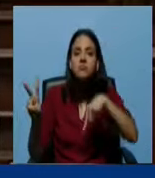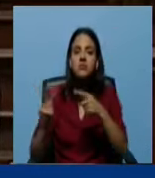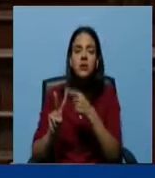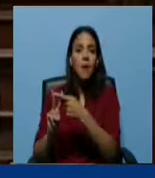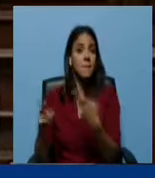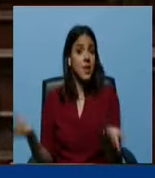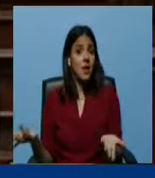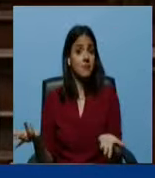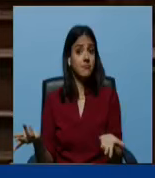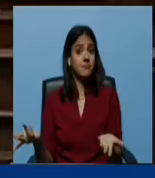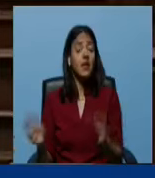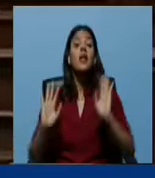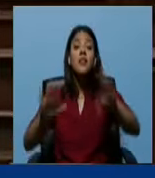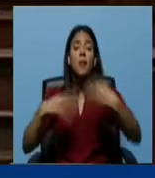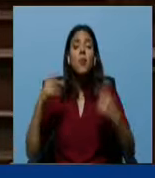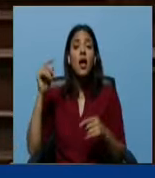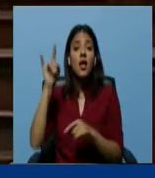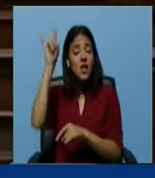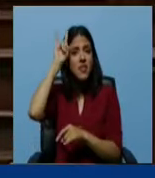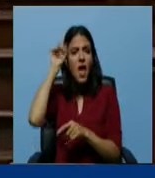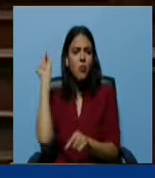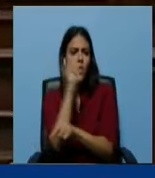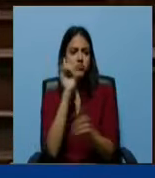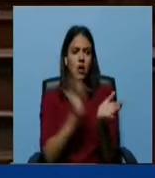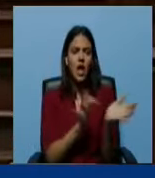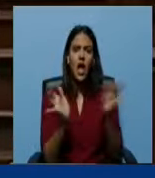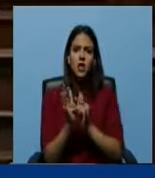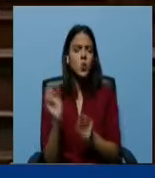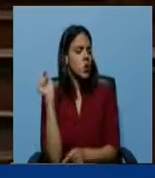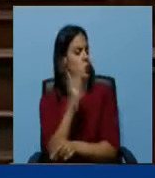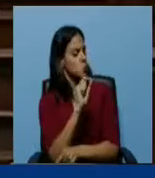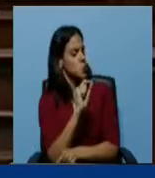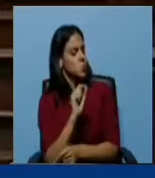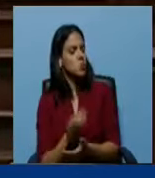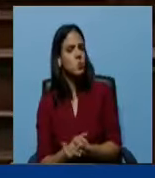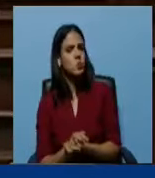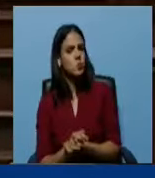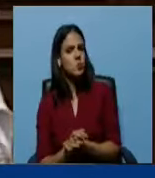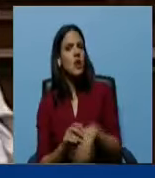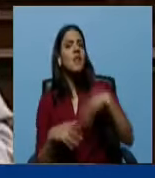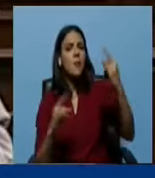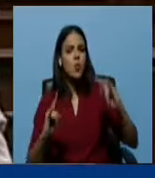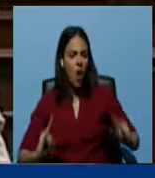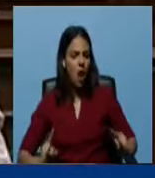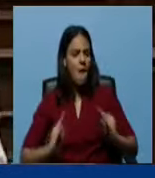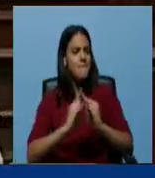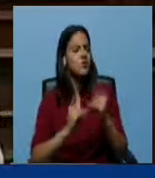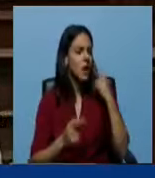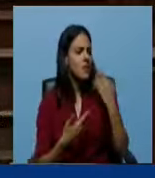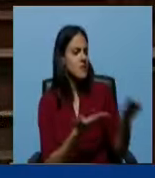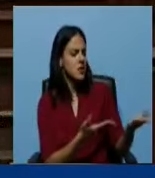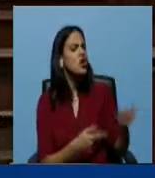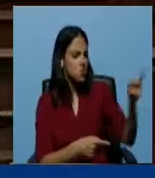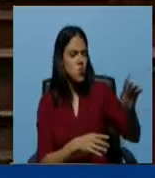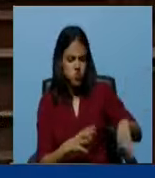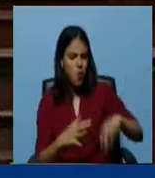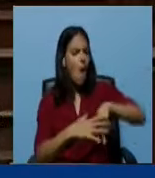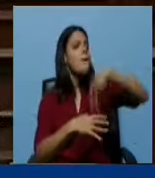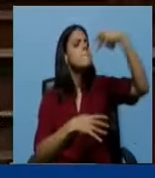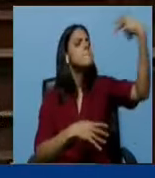Luego le dijo el diablo a nuestro Señor Jesucristo, lo llevó a una colina y le dijo, lánzate para allá